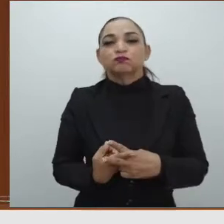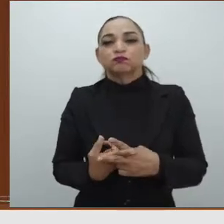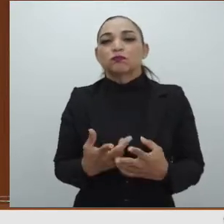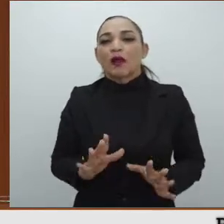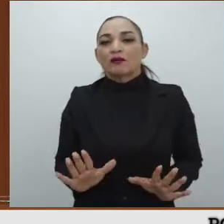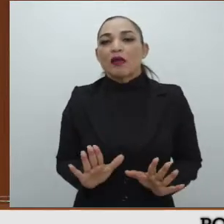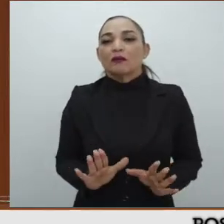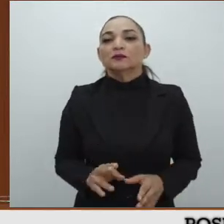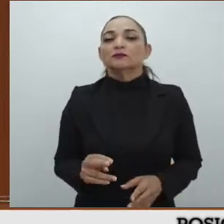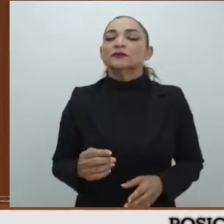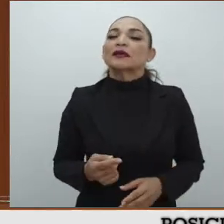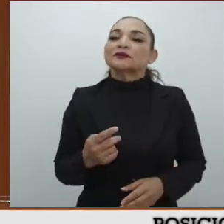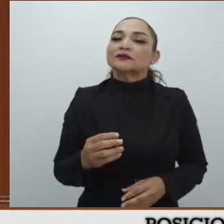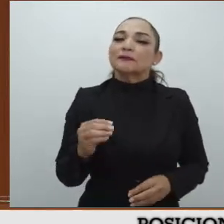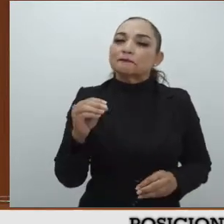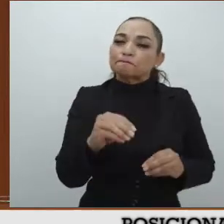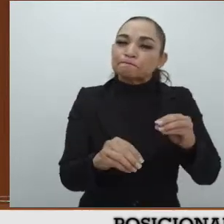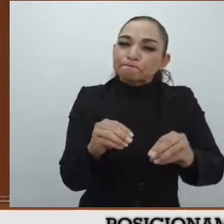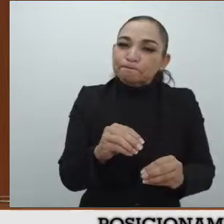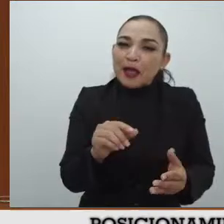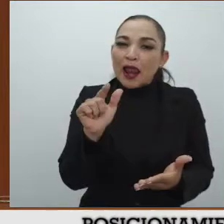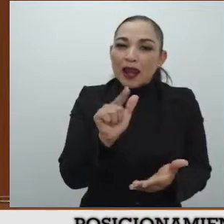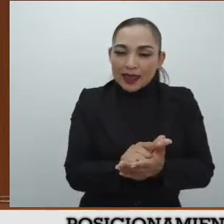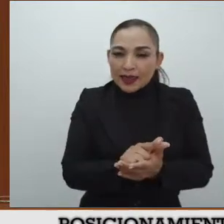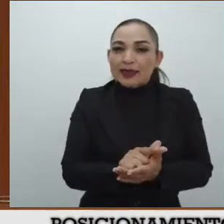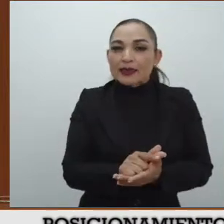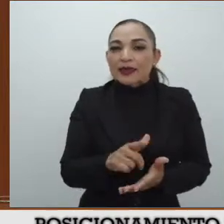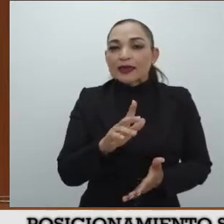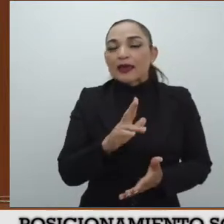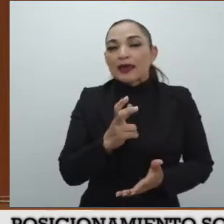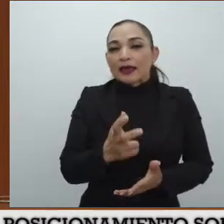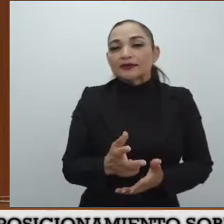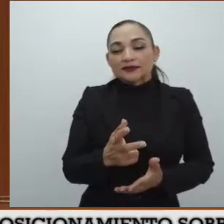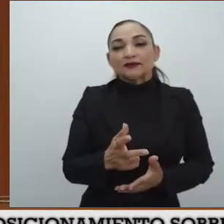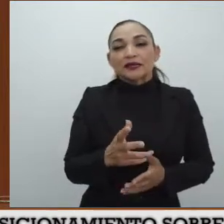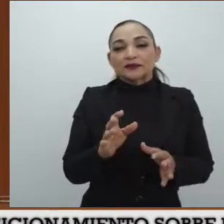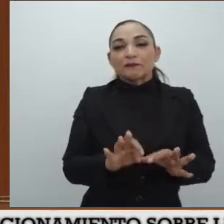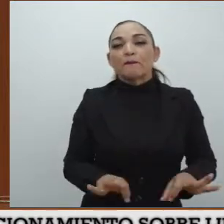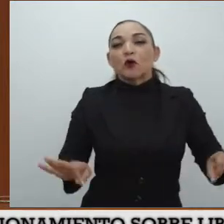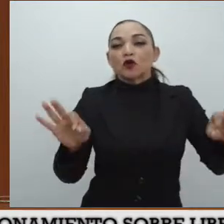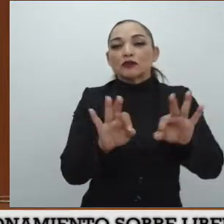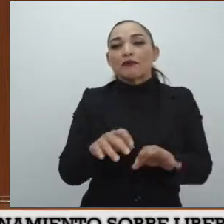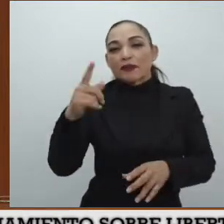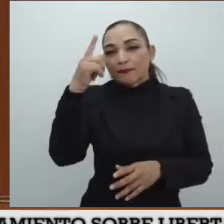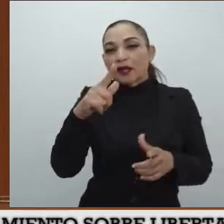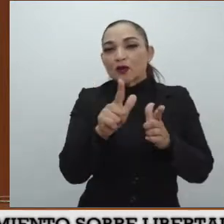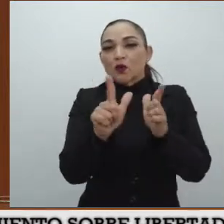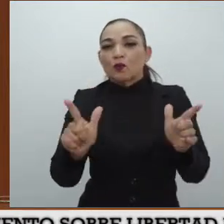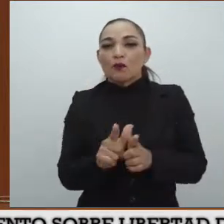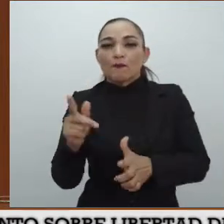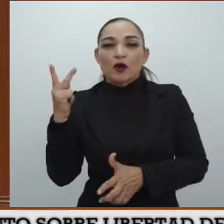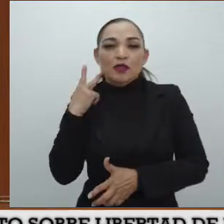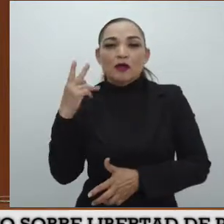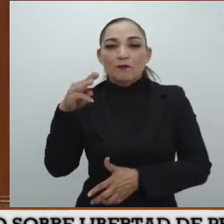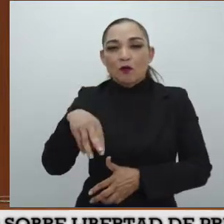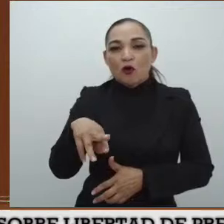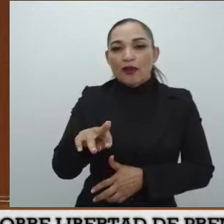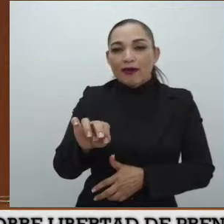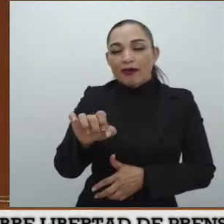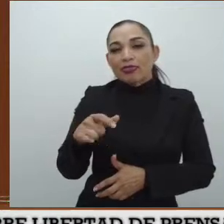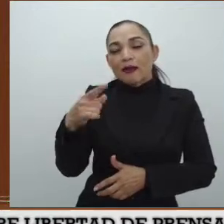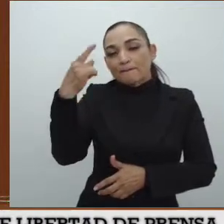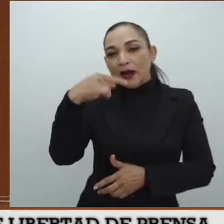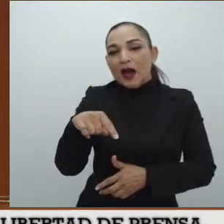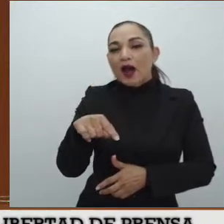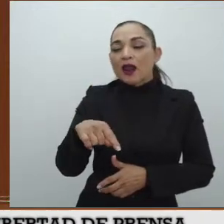Que generar este producto legislativo es una prioridad para Morena y una coincidencia para todas las fuerzas políticas